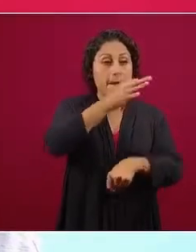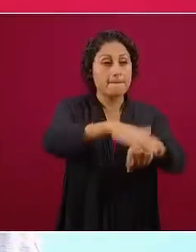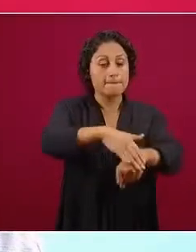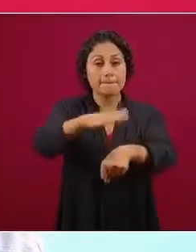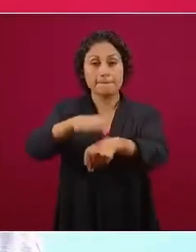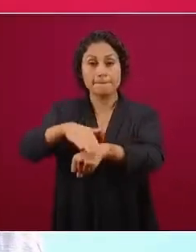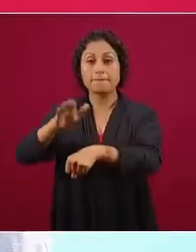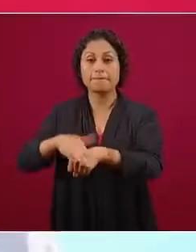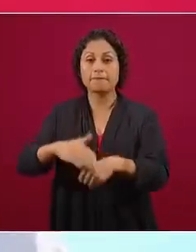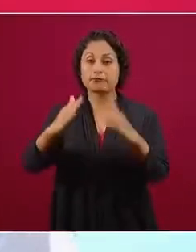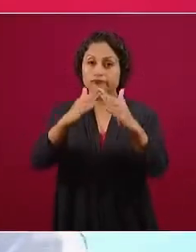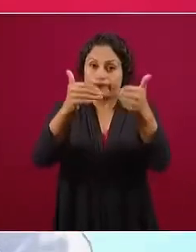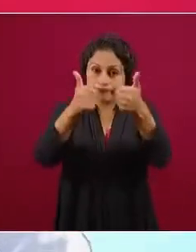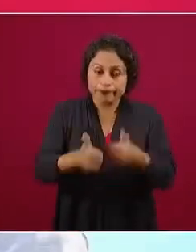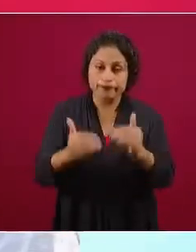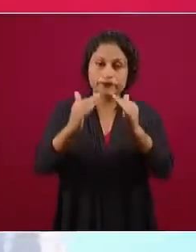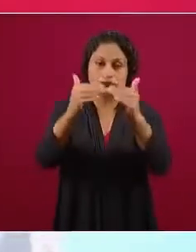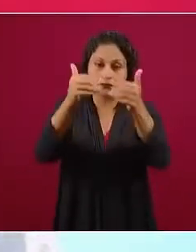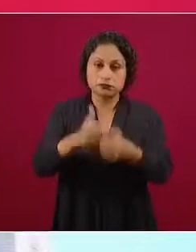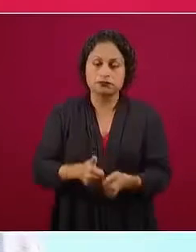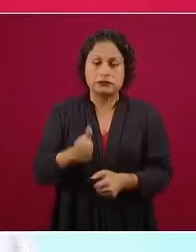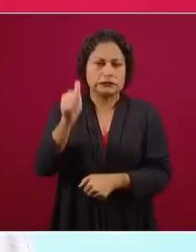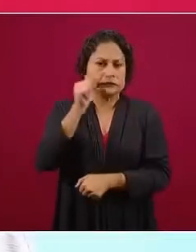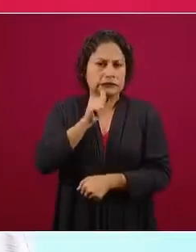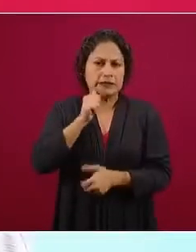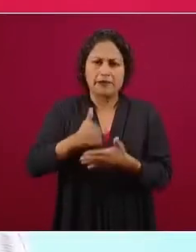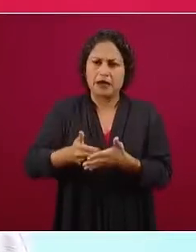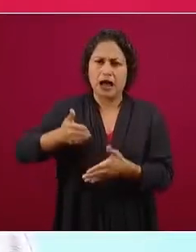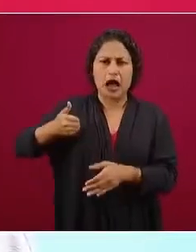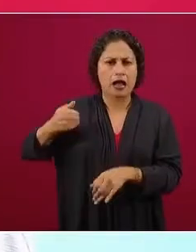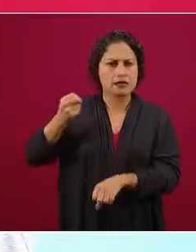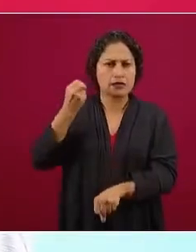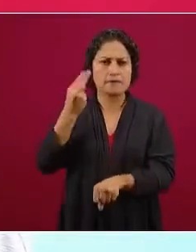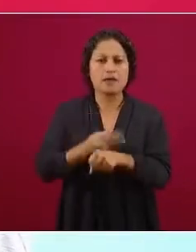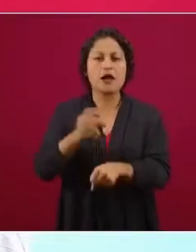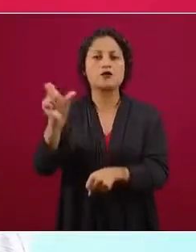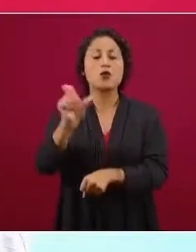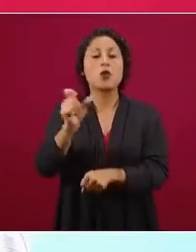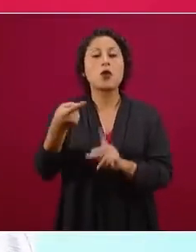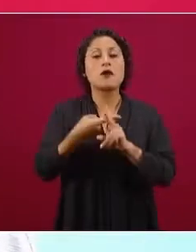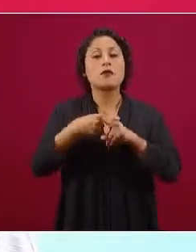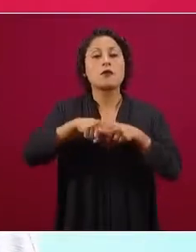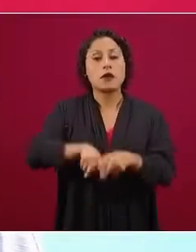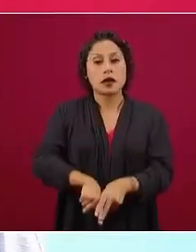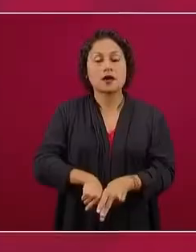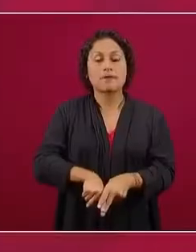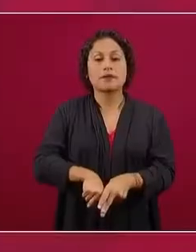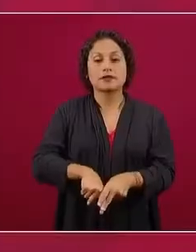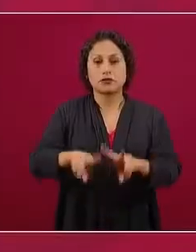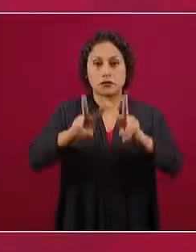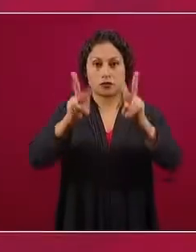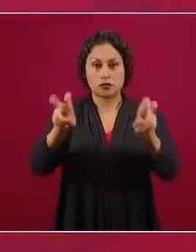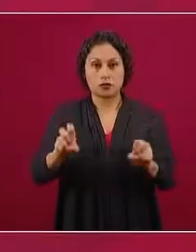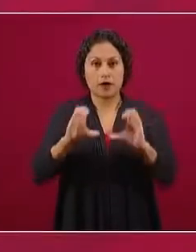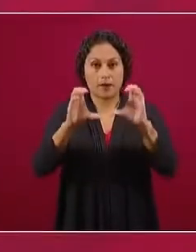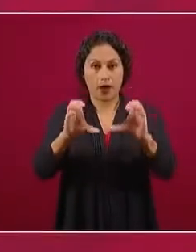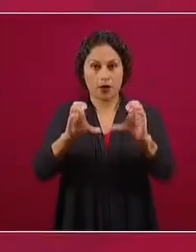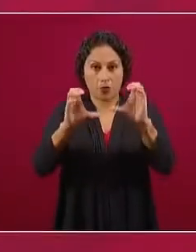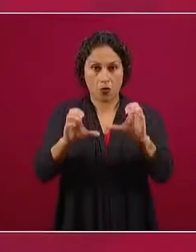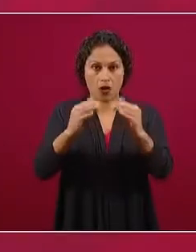casa. Esto lo hizo desde las primeras horas que se estableció la Jornada Nacional de Sana Distancia, y